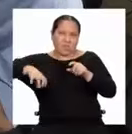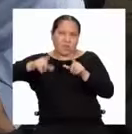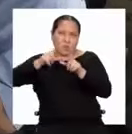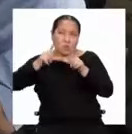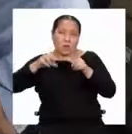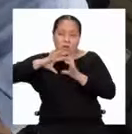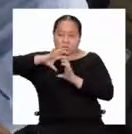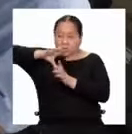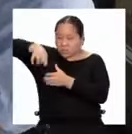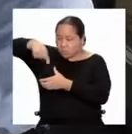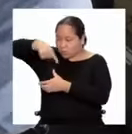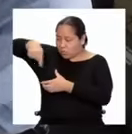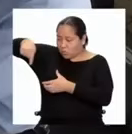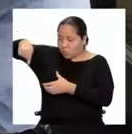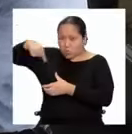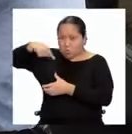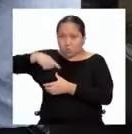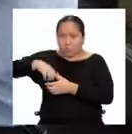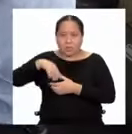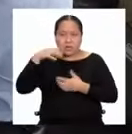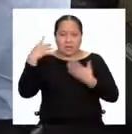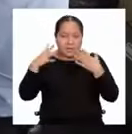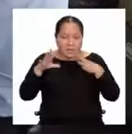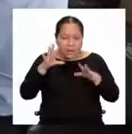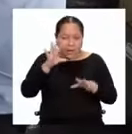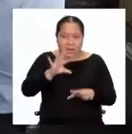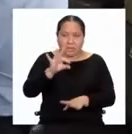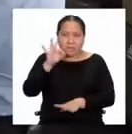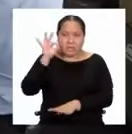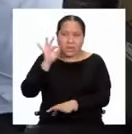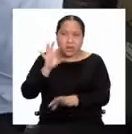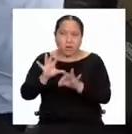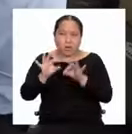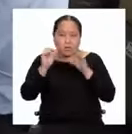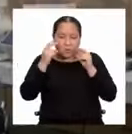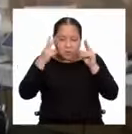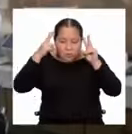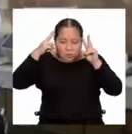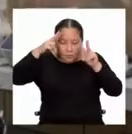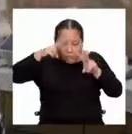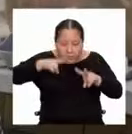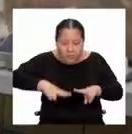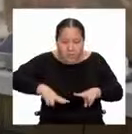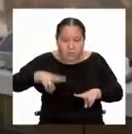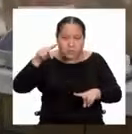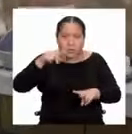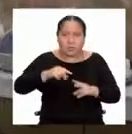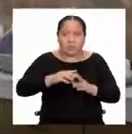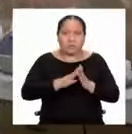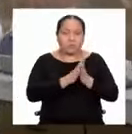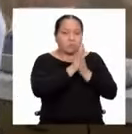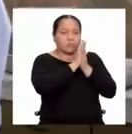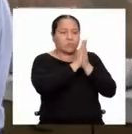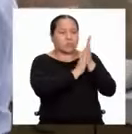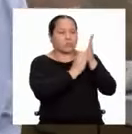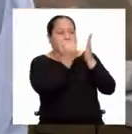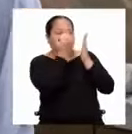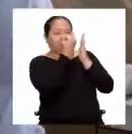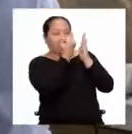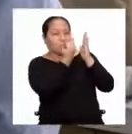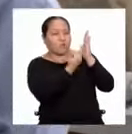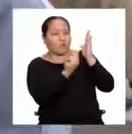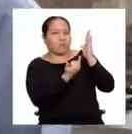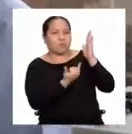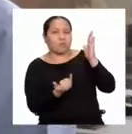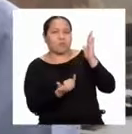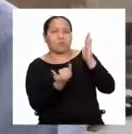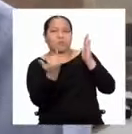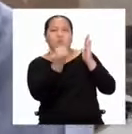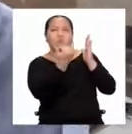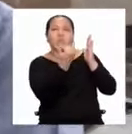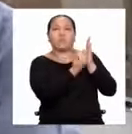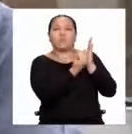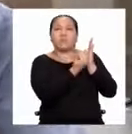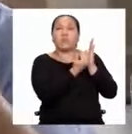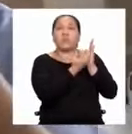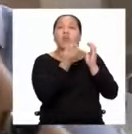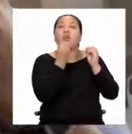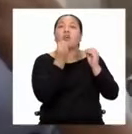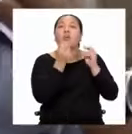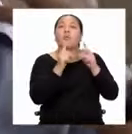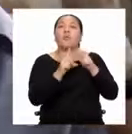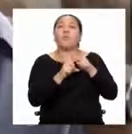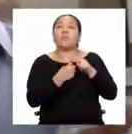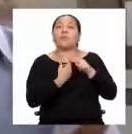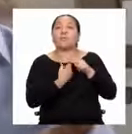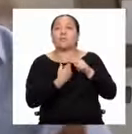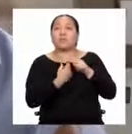mundo, es que se ha llevado a plasmar el mapa genealógico de la humanidad, y plasmado